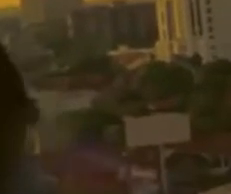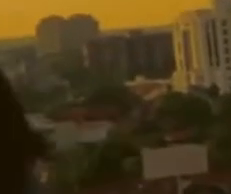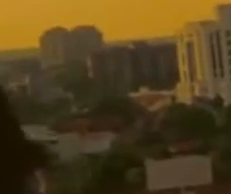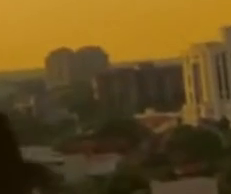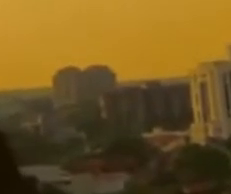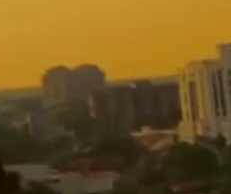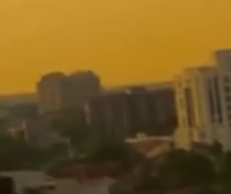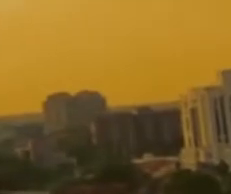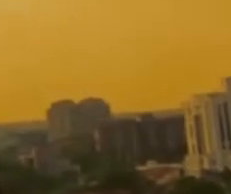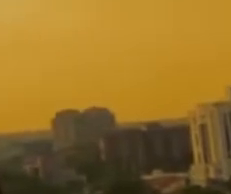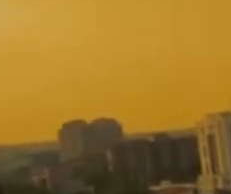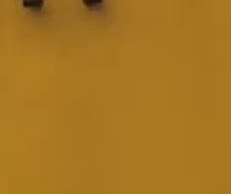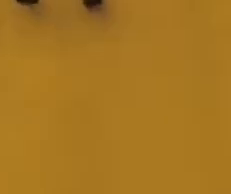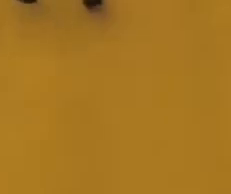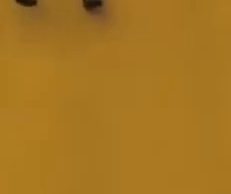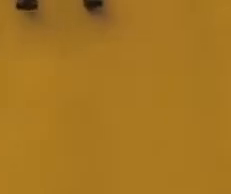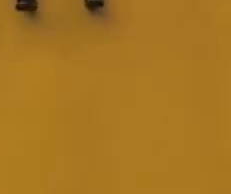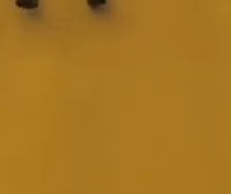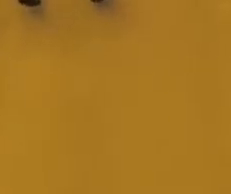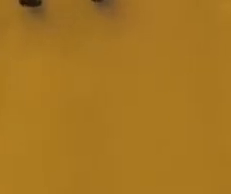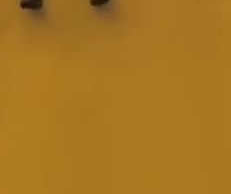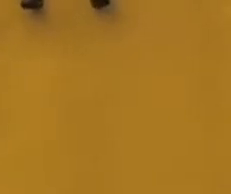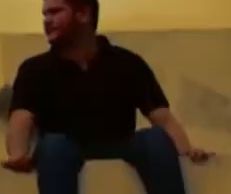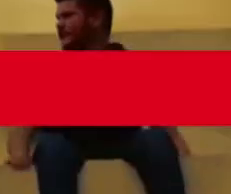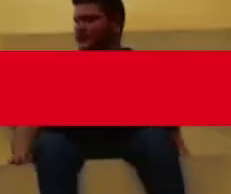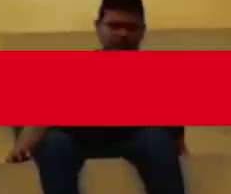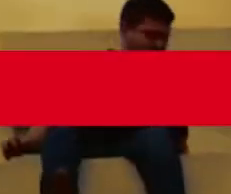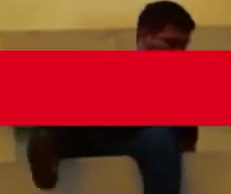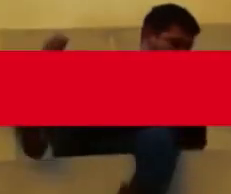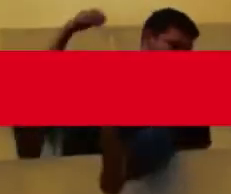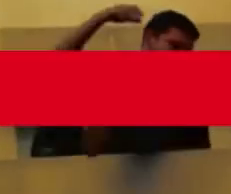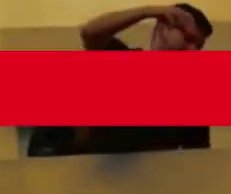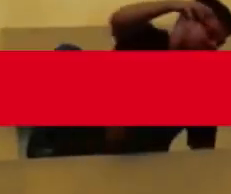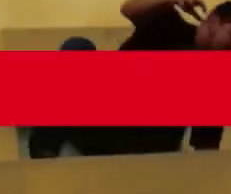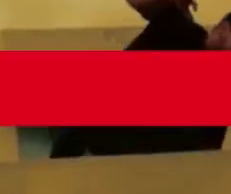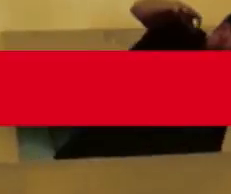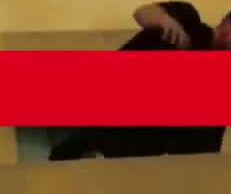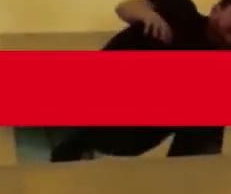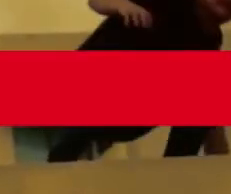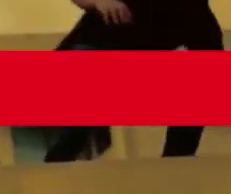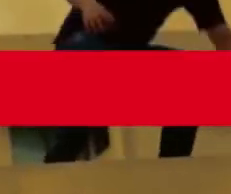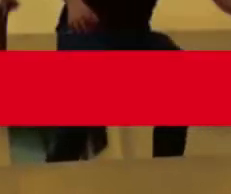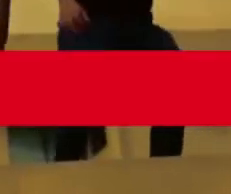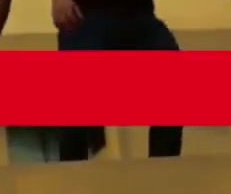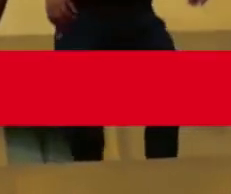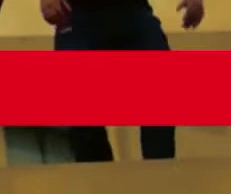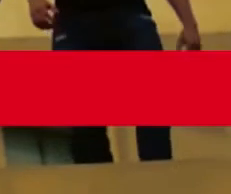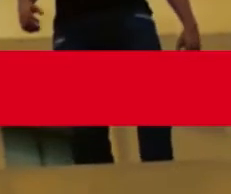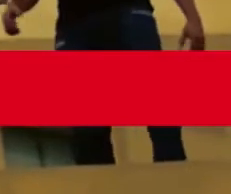a las 5 de la tarde en el auditorio de la UCC. Invita, Grupo Espírita Semillas de Amor.